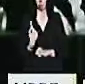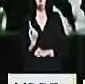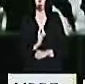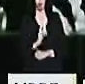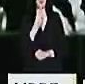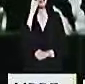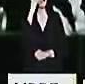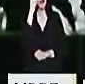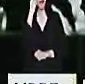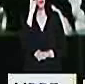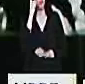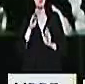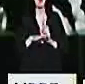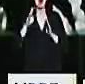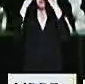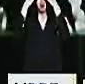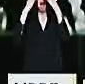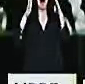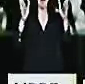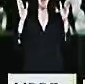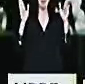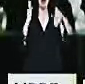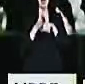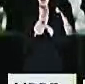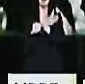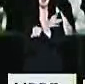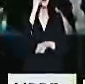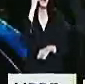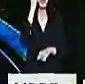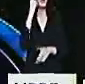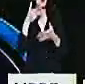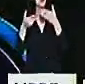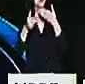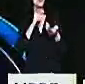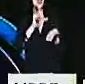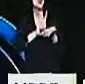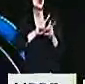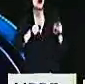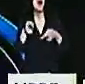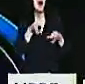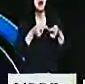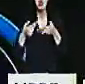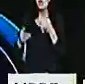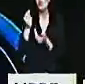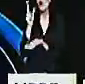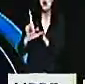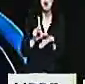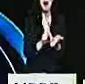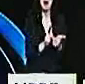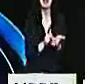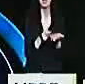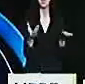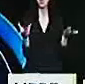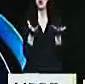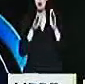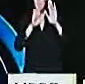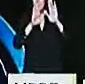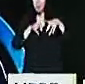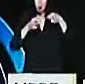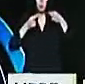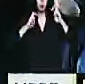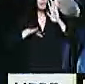capaces de pensar de manera más amplia que quizás antes pensábamos a dónde están nuestros locales, dónde están nuestras sucursales, cómo llegamos en las mismas